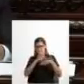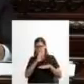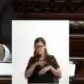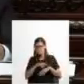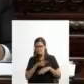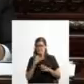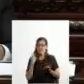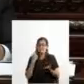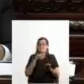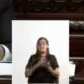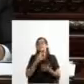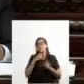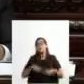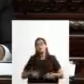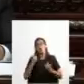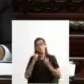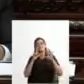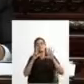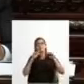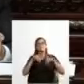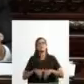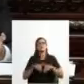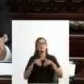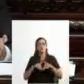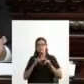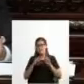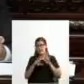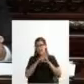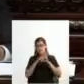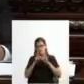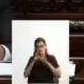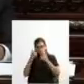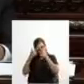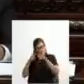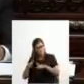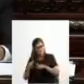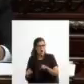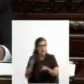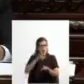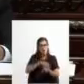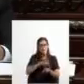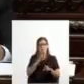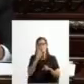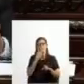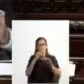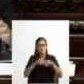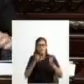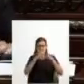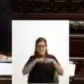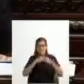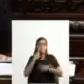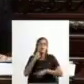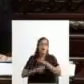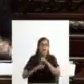le están dando, dicen, según el número del Ministerio de Economía, 7 millones con estas leyes al sector agropecuario. Mientras dan 24 millones de dólares a la cerveza por año.